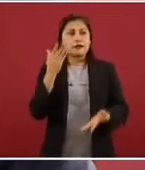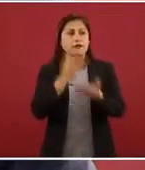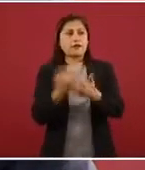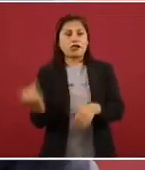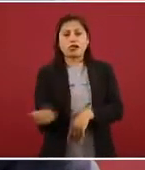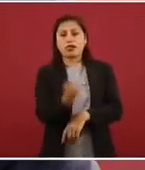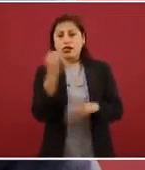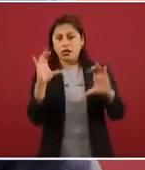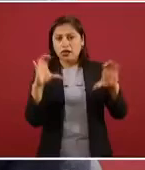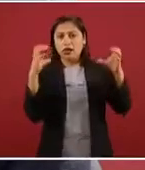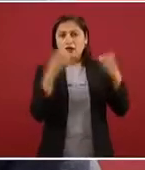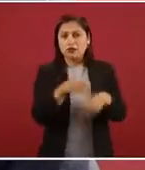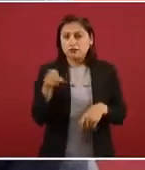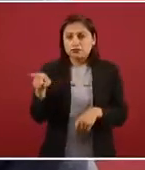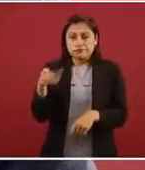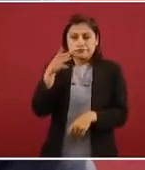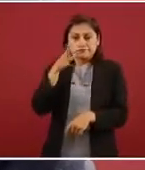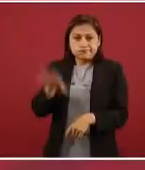¿Sí?